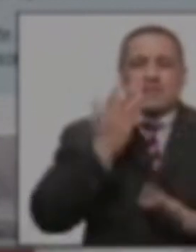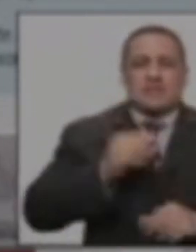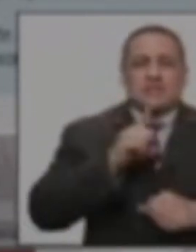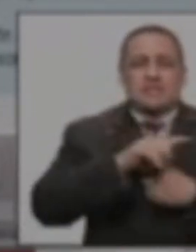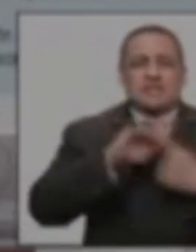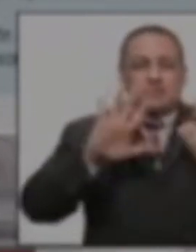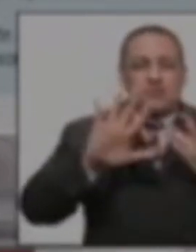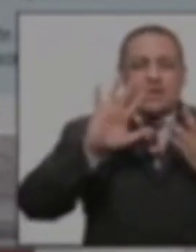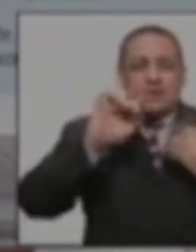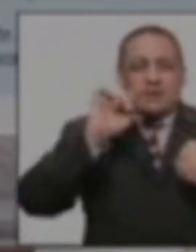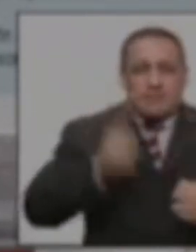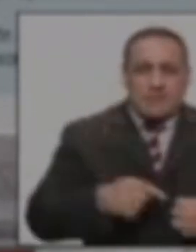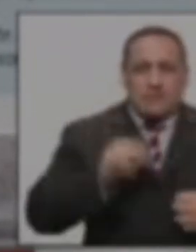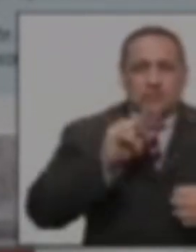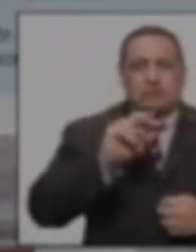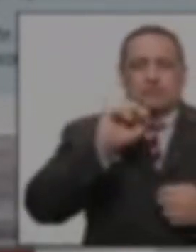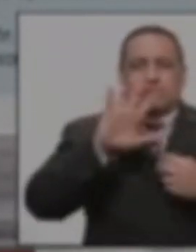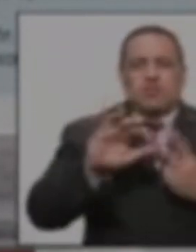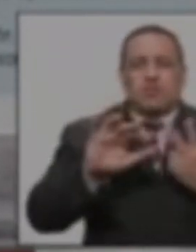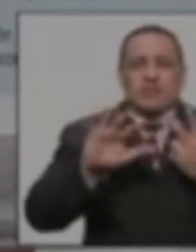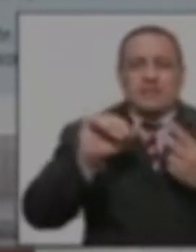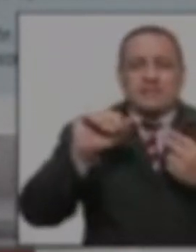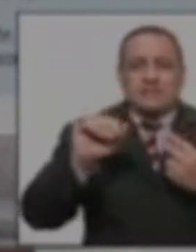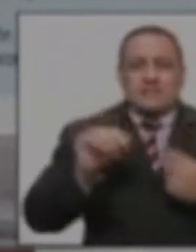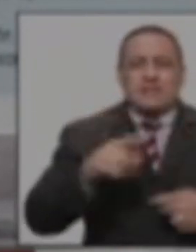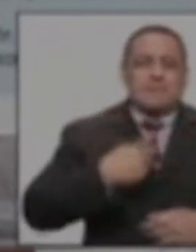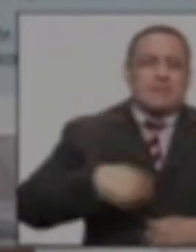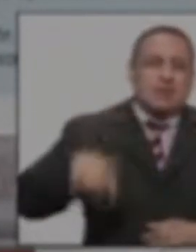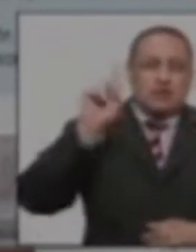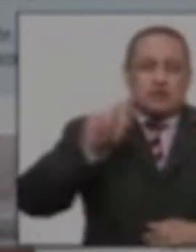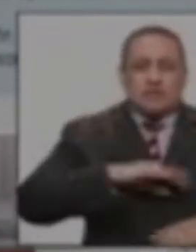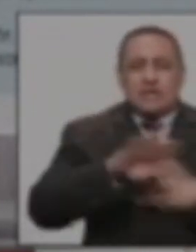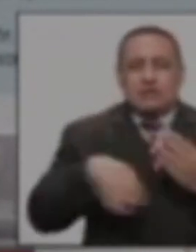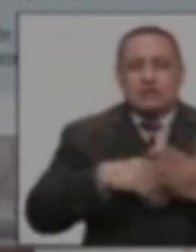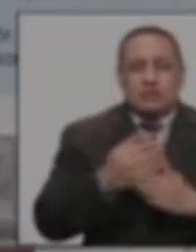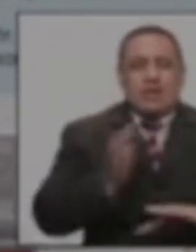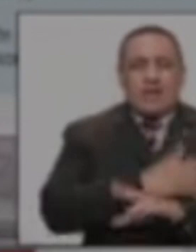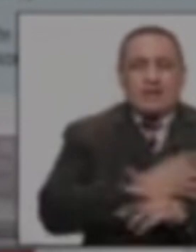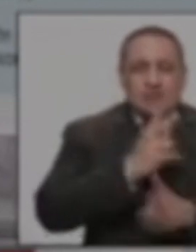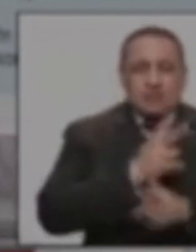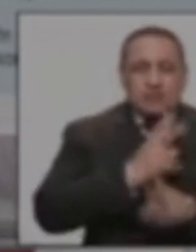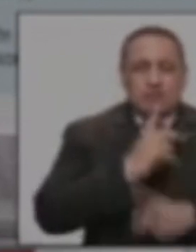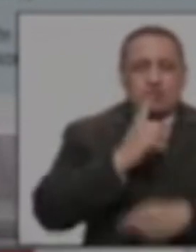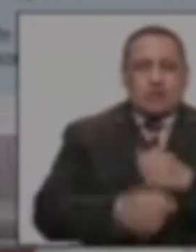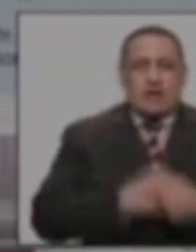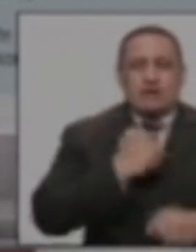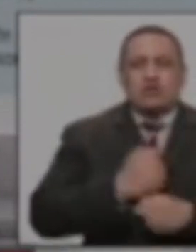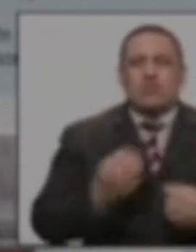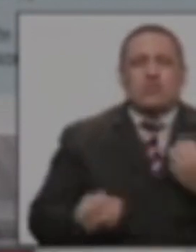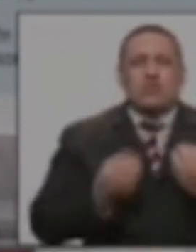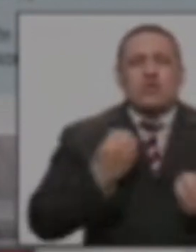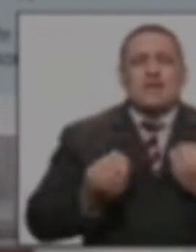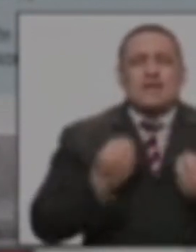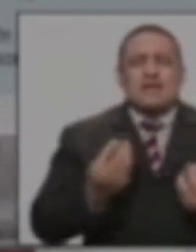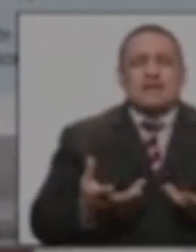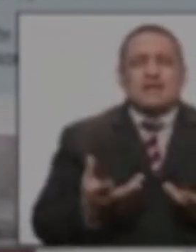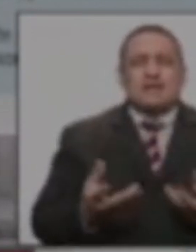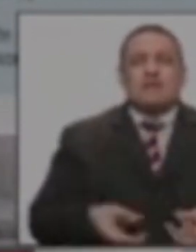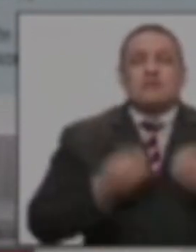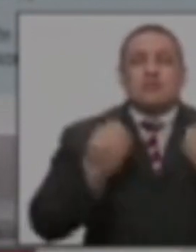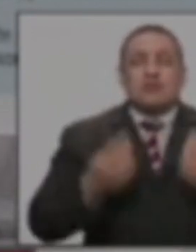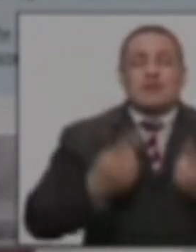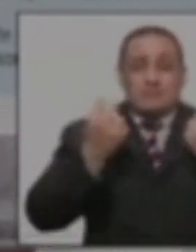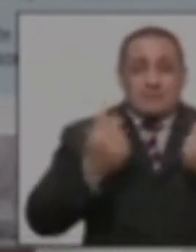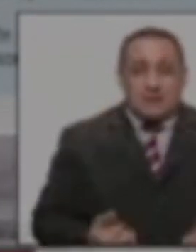en 19.257 millones en nuestra previsión para el próximo año. ¿Por qué? Porque